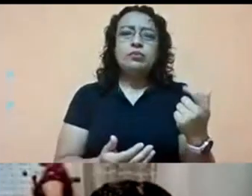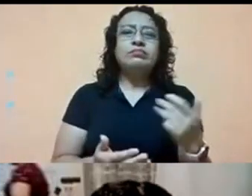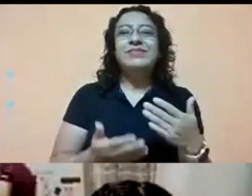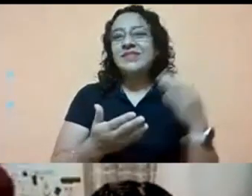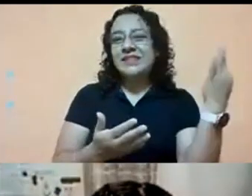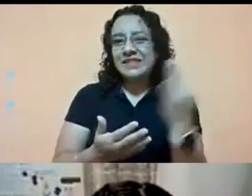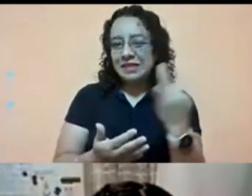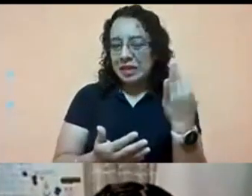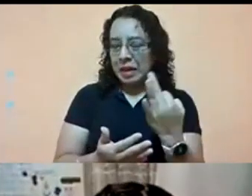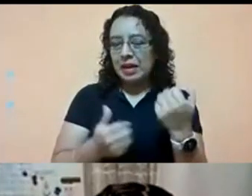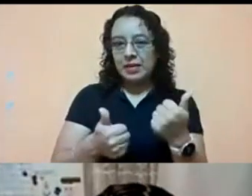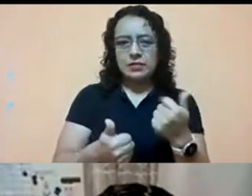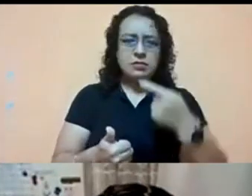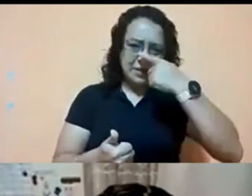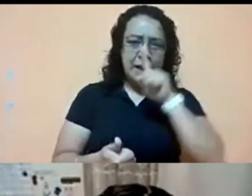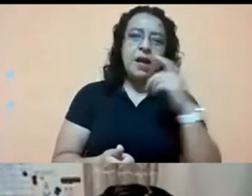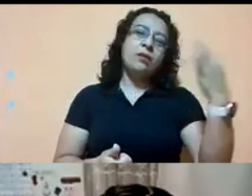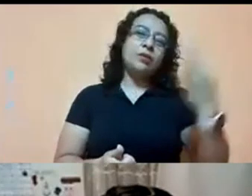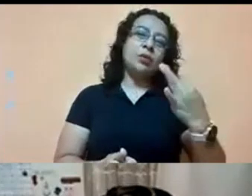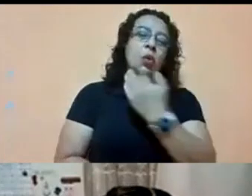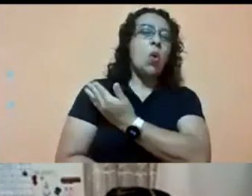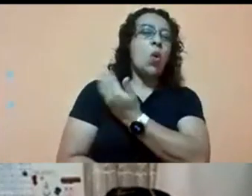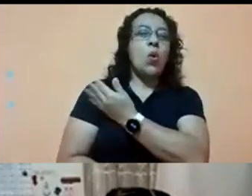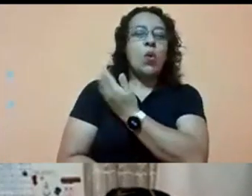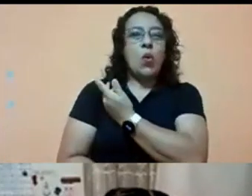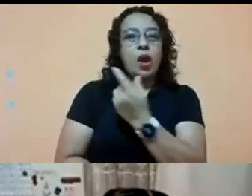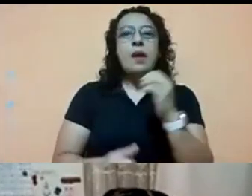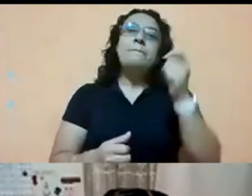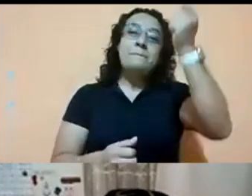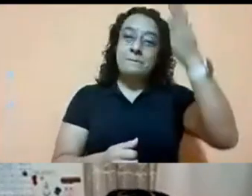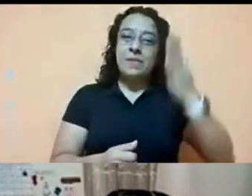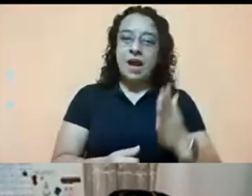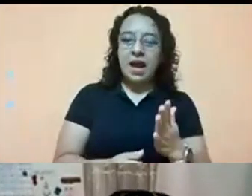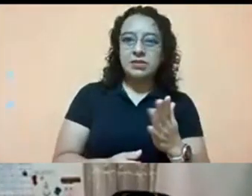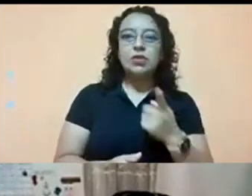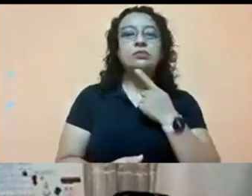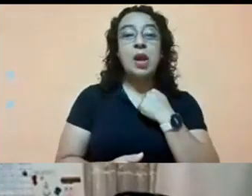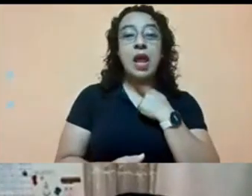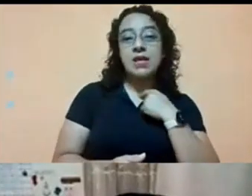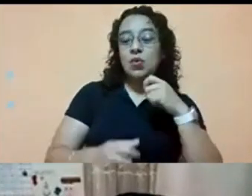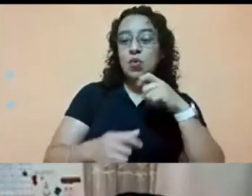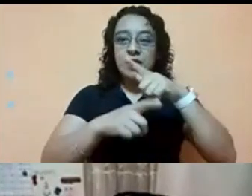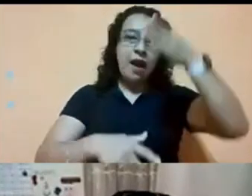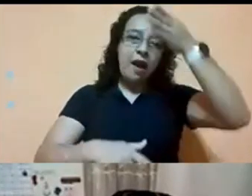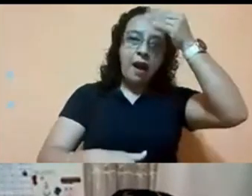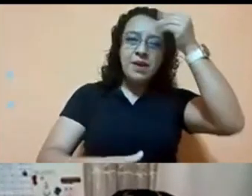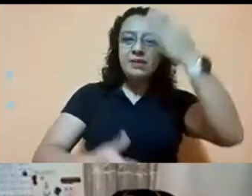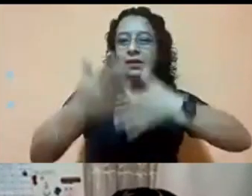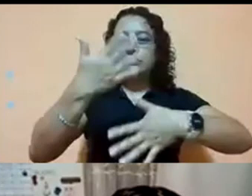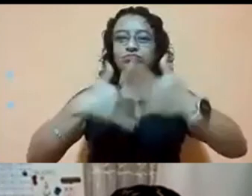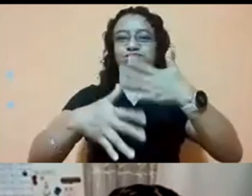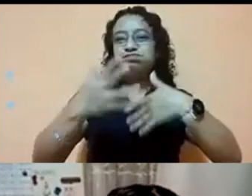porque más grupos de docentes de diferentes distritos se están sumando y están tomando el reto de aprender lengua de